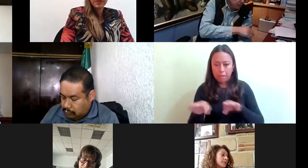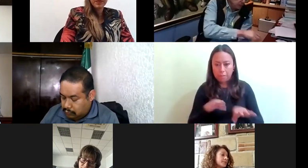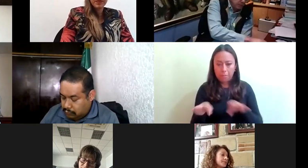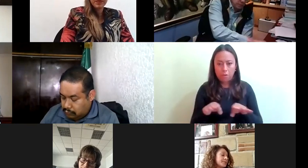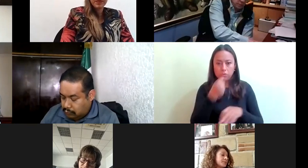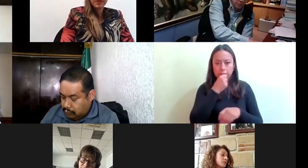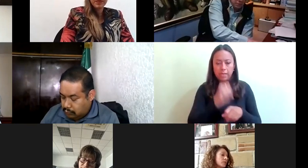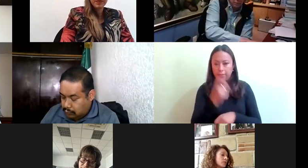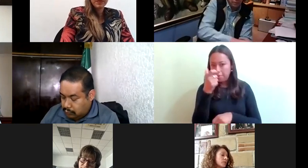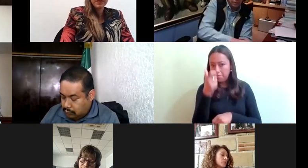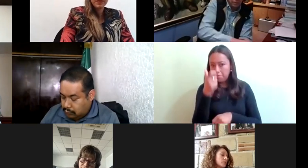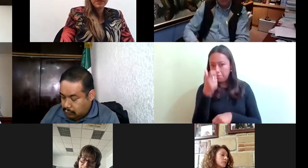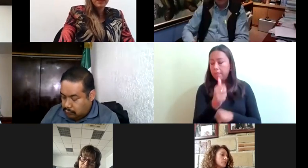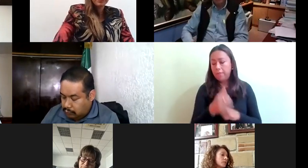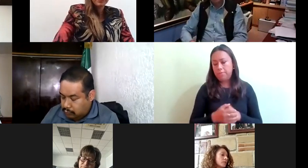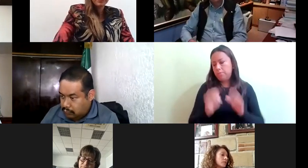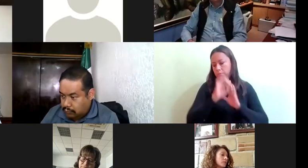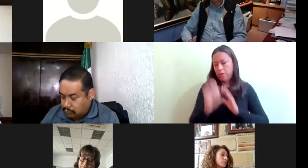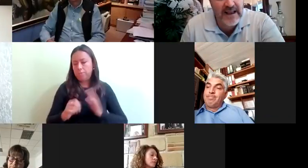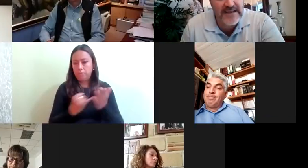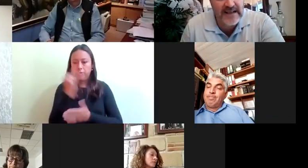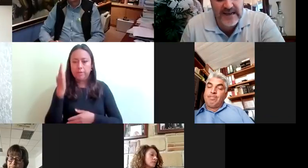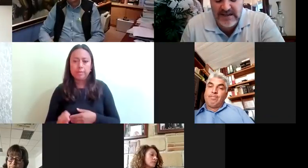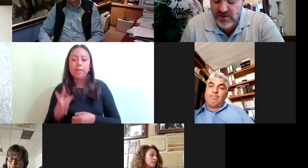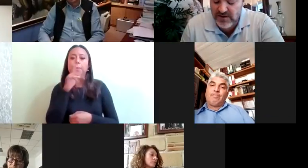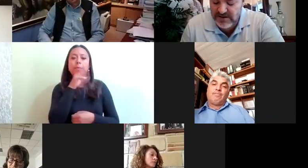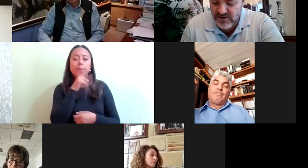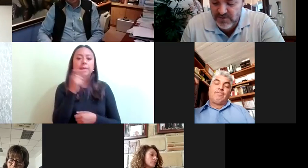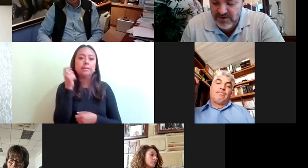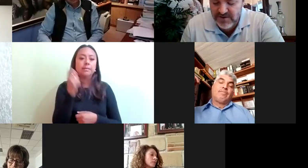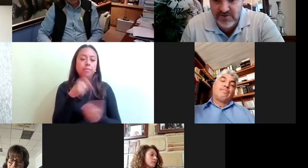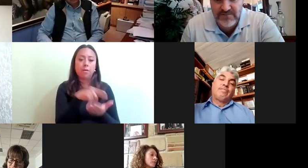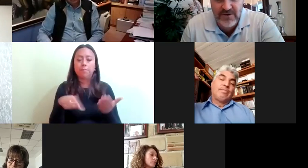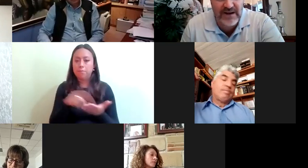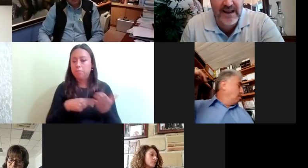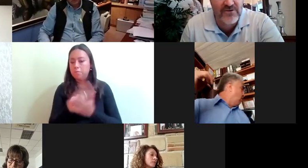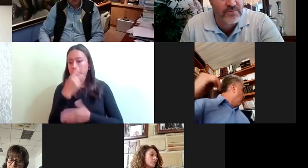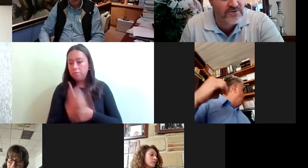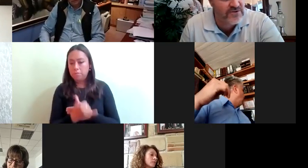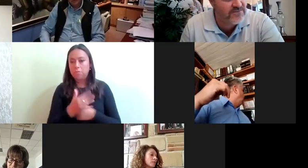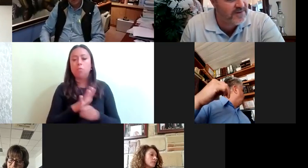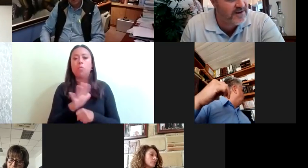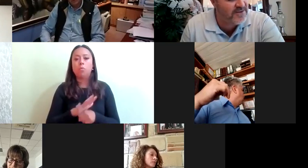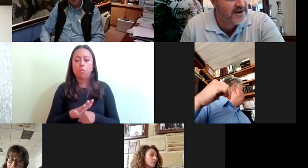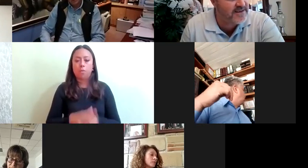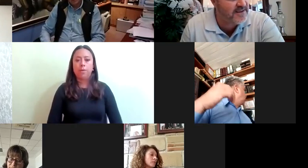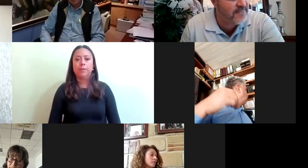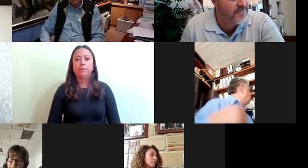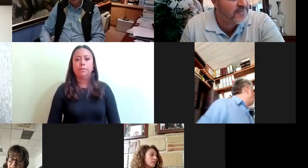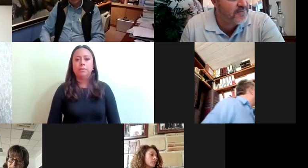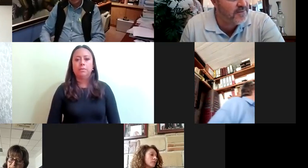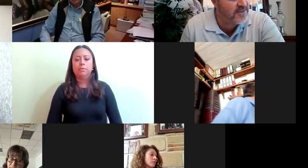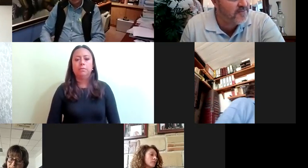del proyecto de dictamen es que dice que las cancelaciones de los proyectos, en cualquiera de los supuestos, para no entrar a